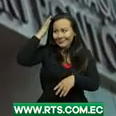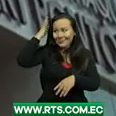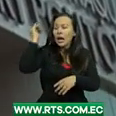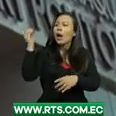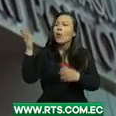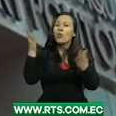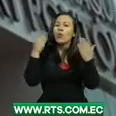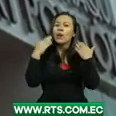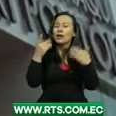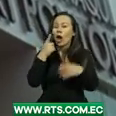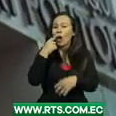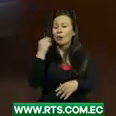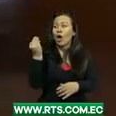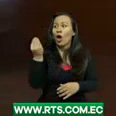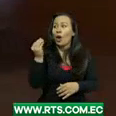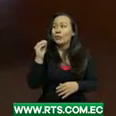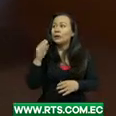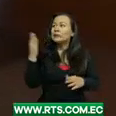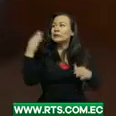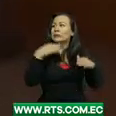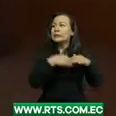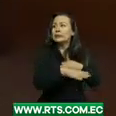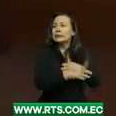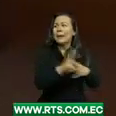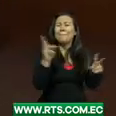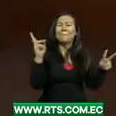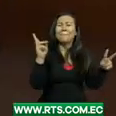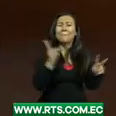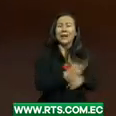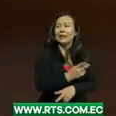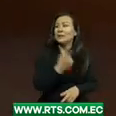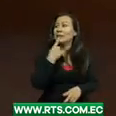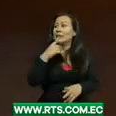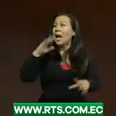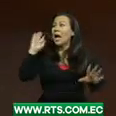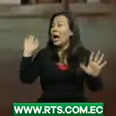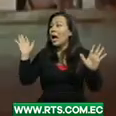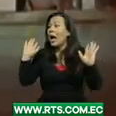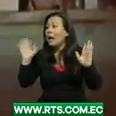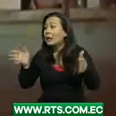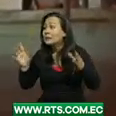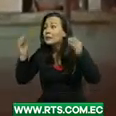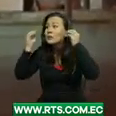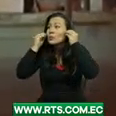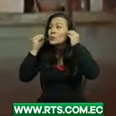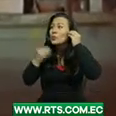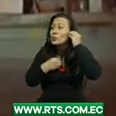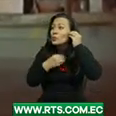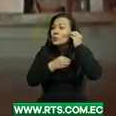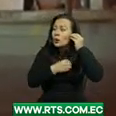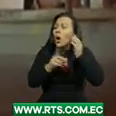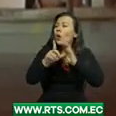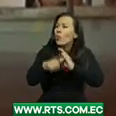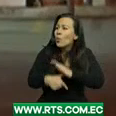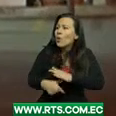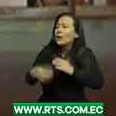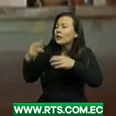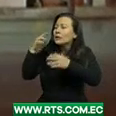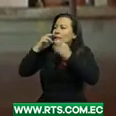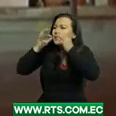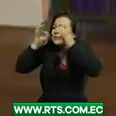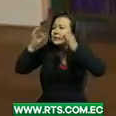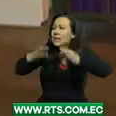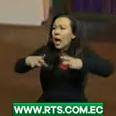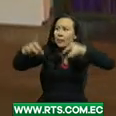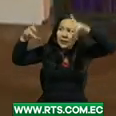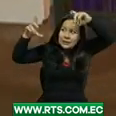está ingresado el paciente, llegó con código rojo, así que se garantizó sus signos vitales y se le realizó los estudios de